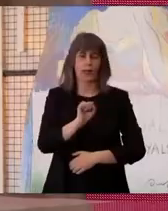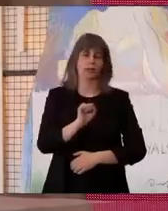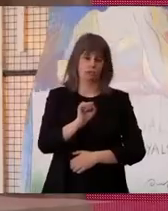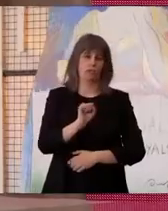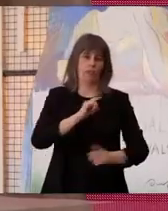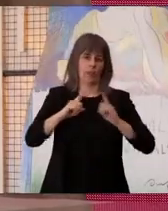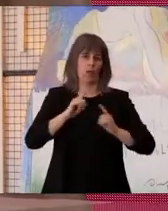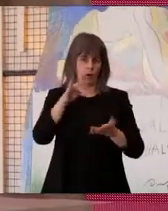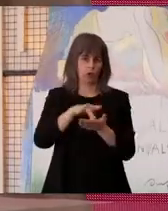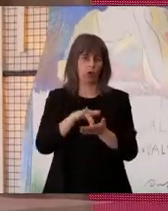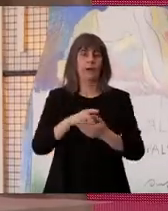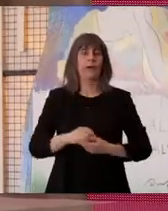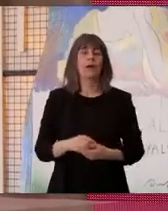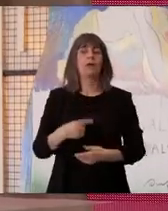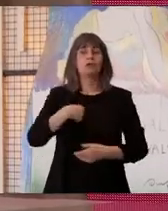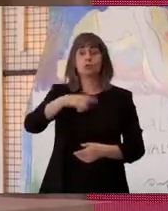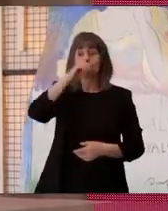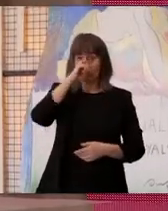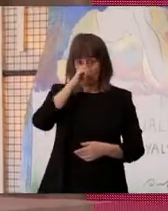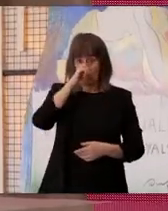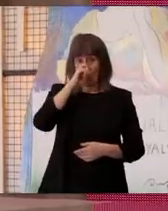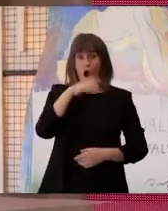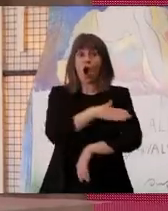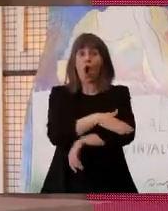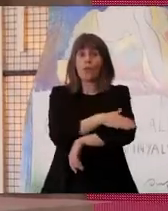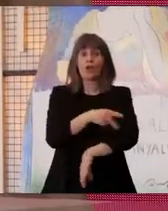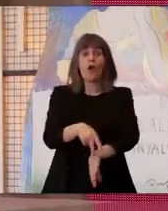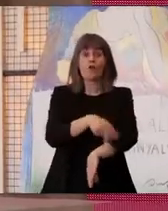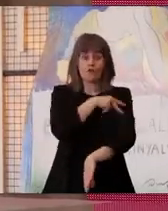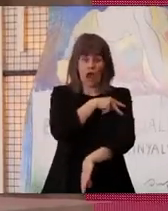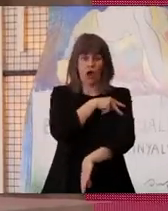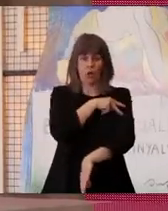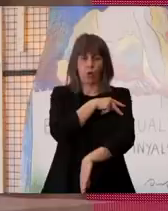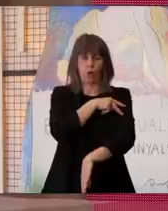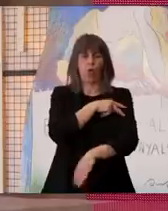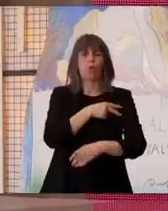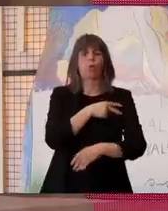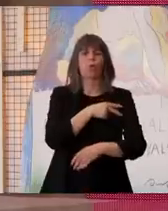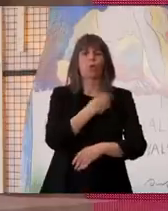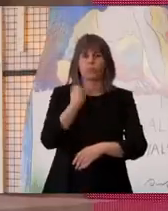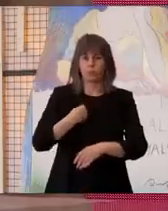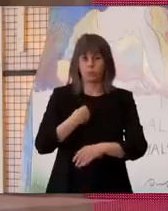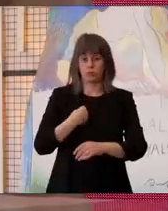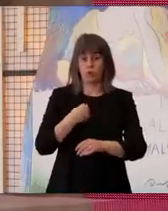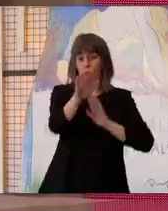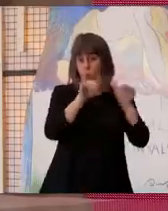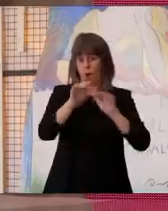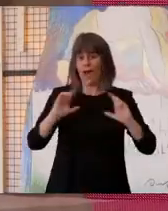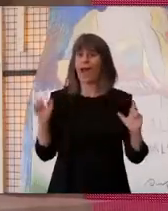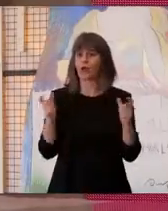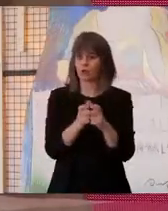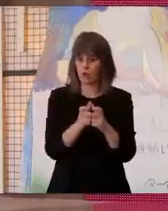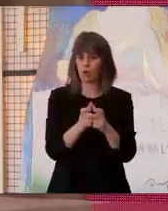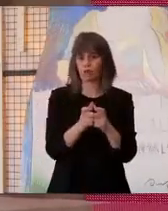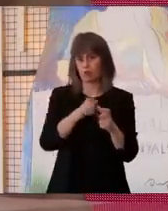recuerdo como el gobierno de Franco como se había convocado una reunión en verano en